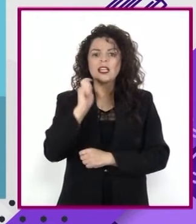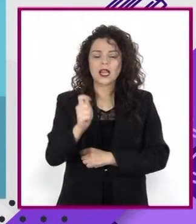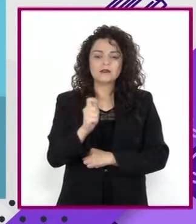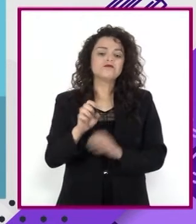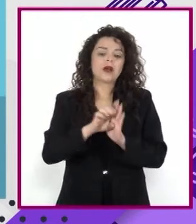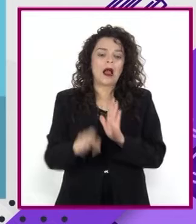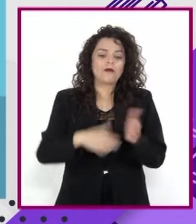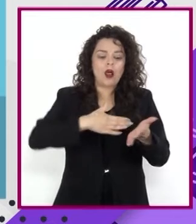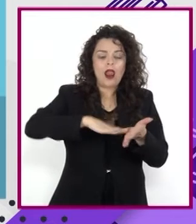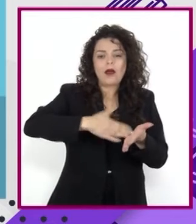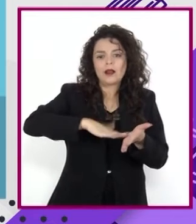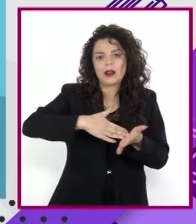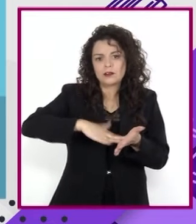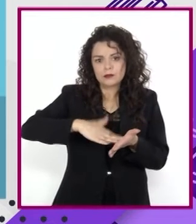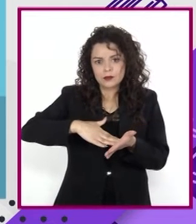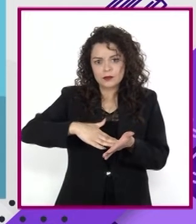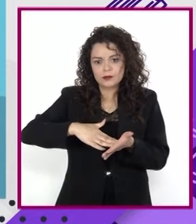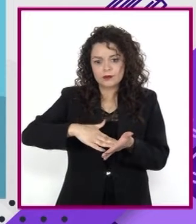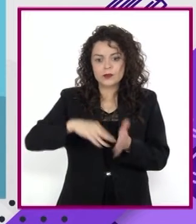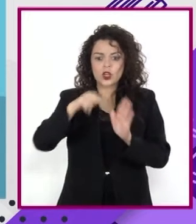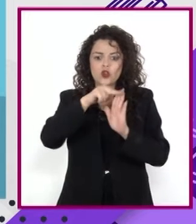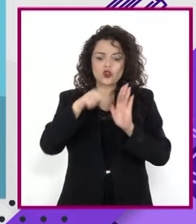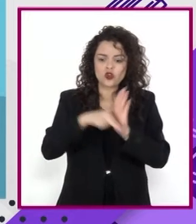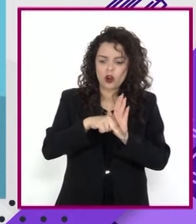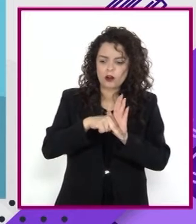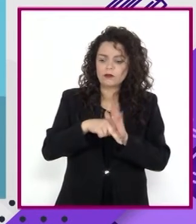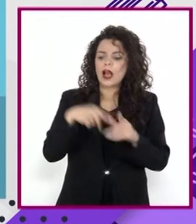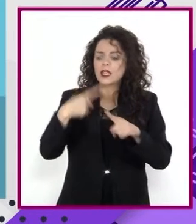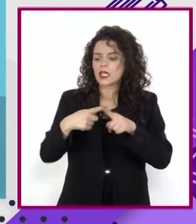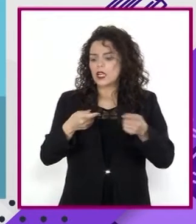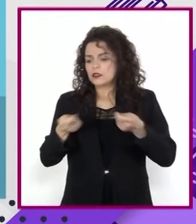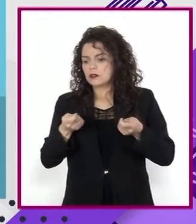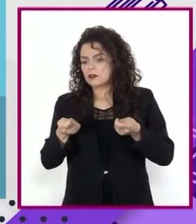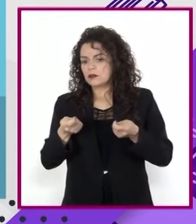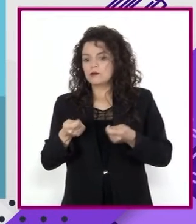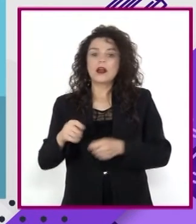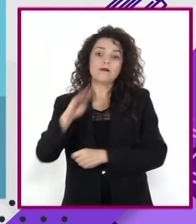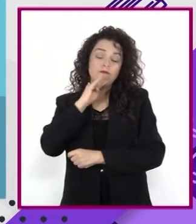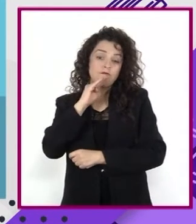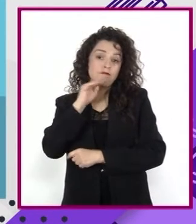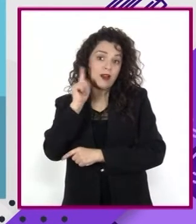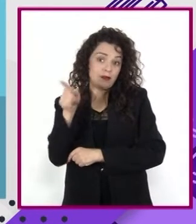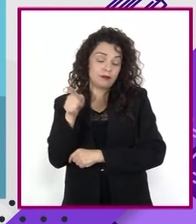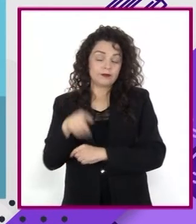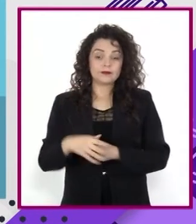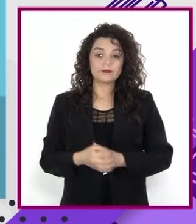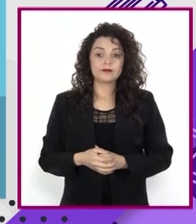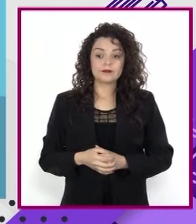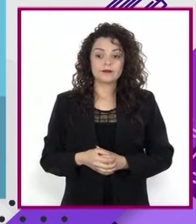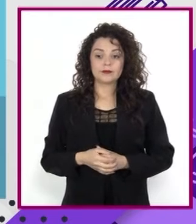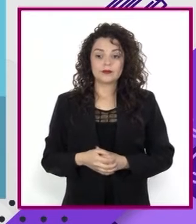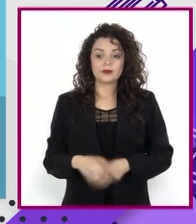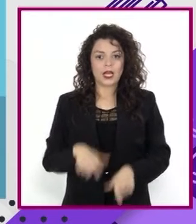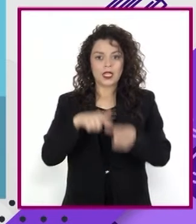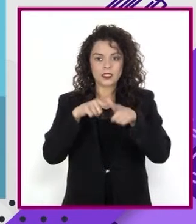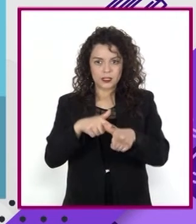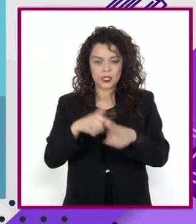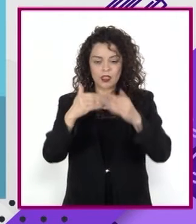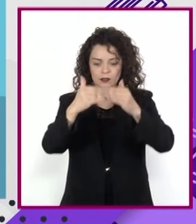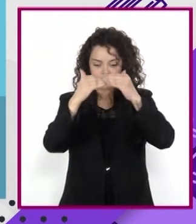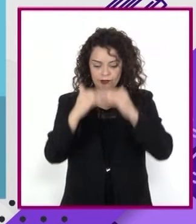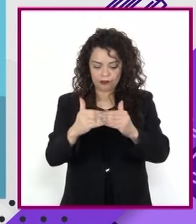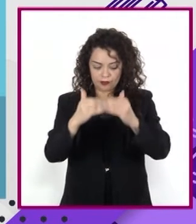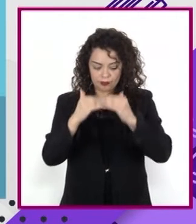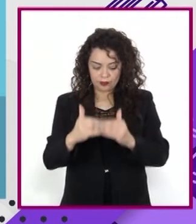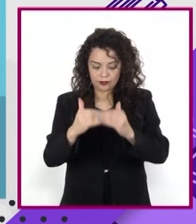los platos, y en la columna de las normas que las regulan son las de mamá. Sigan completando el cuadro